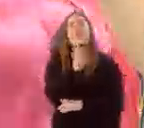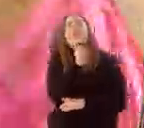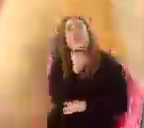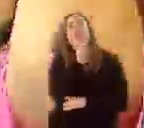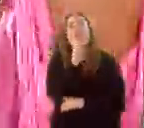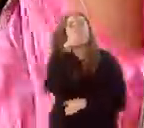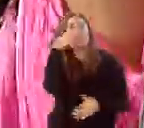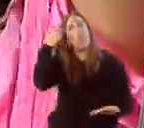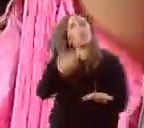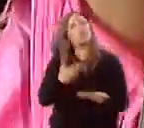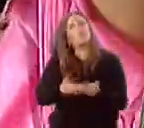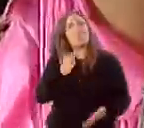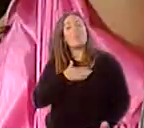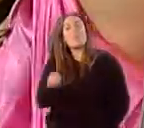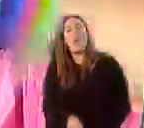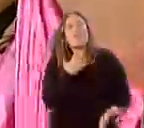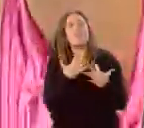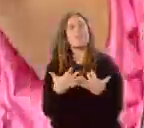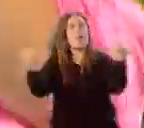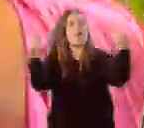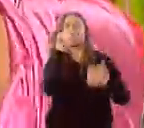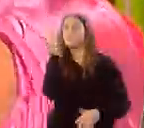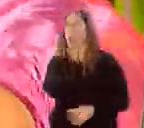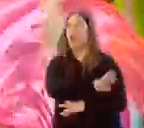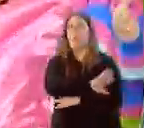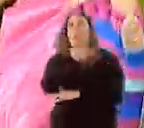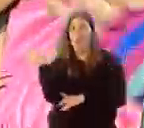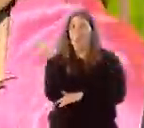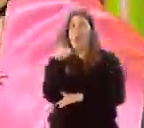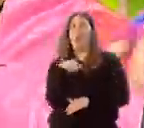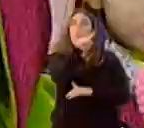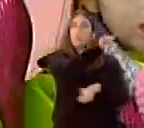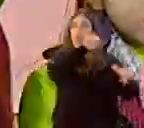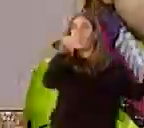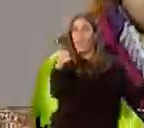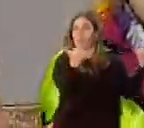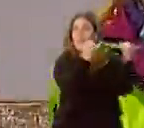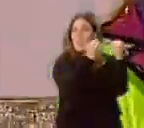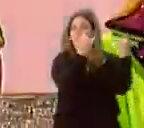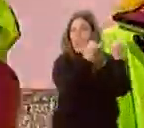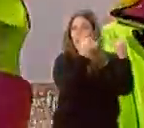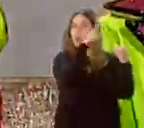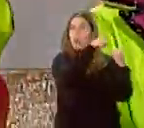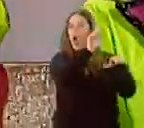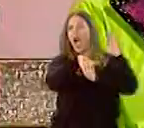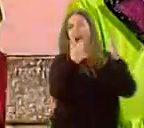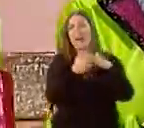misión es la mejor usted es un caballero se bajó hasta el pantalón